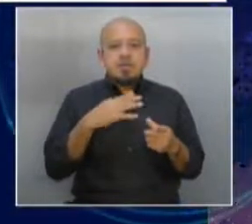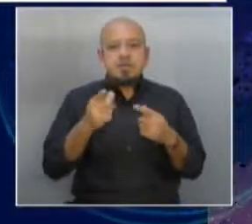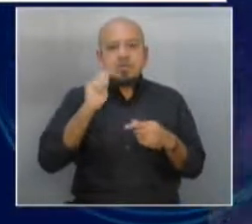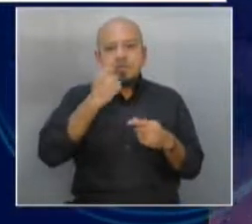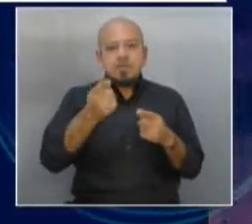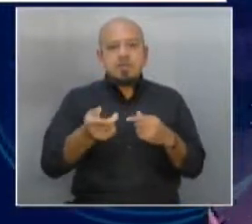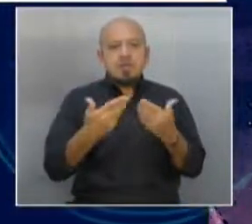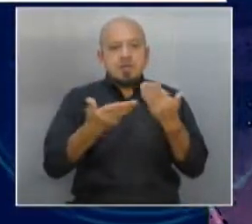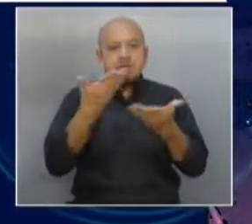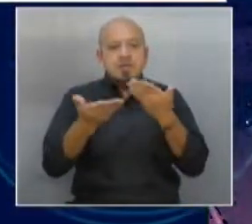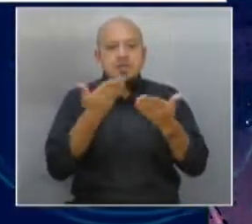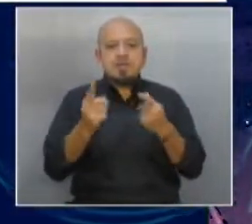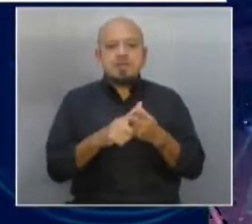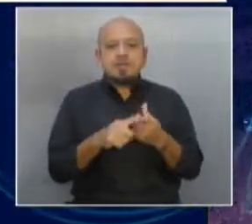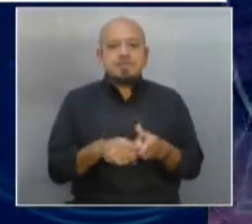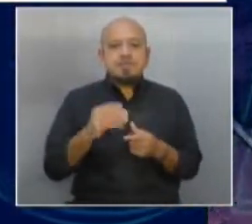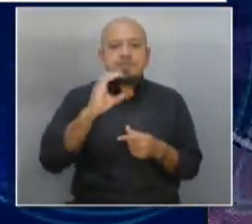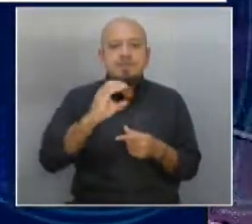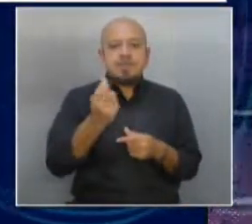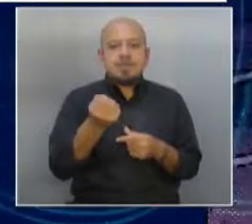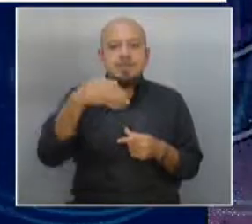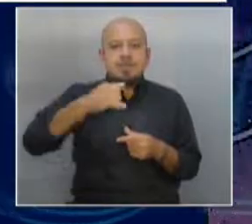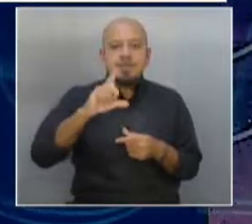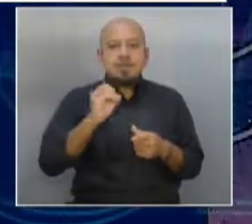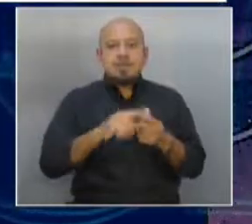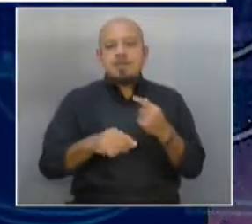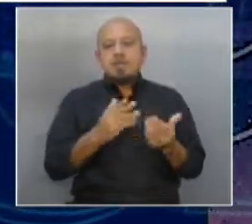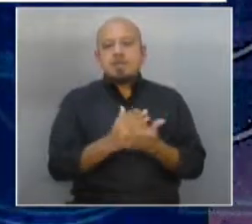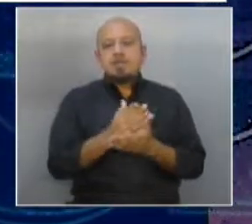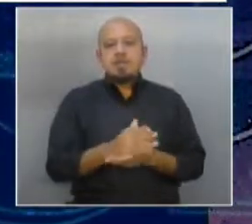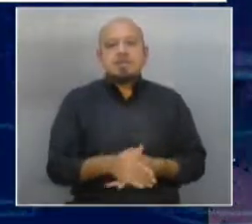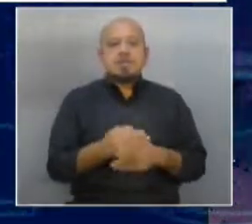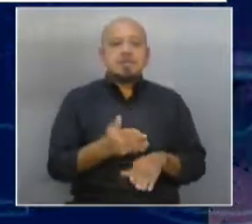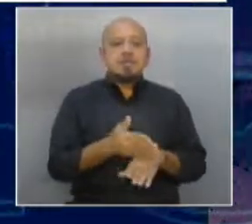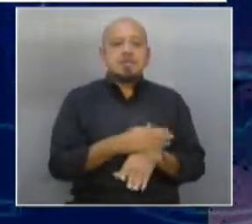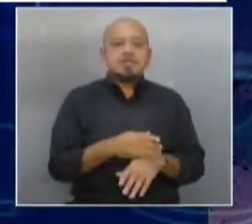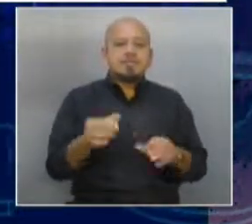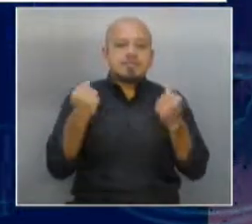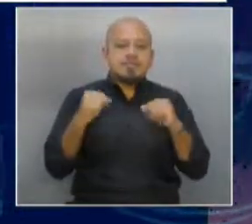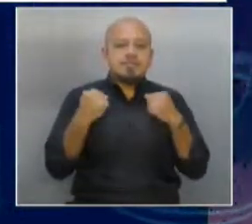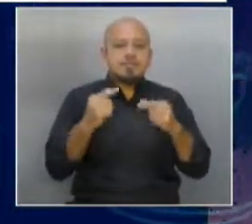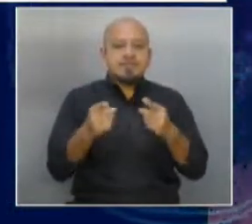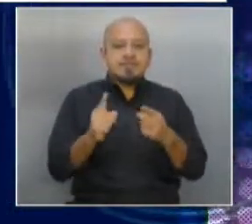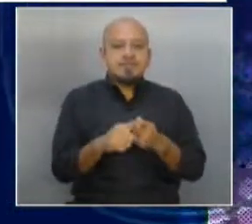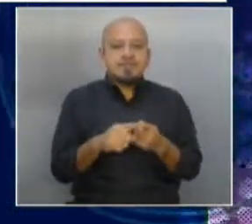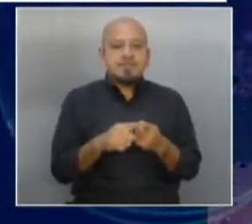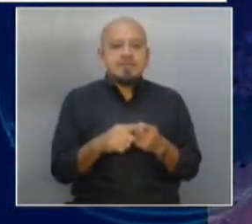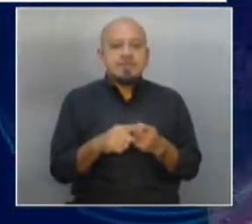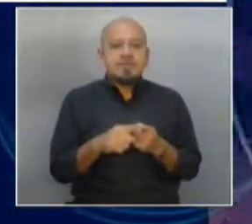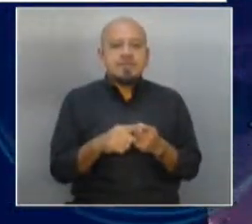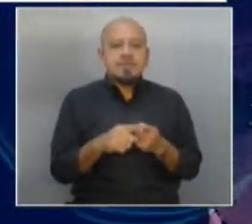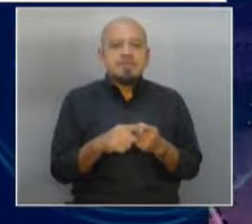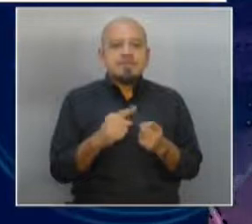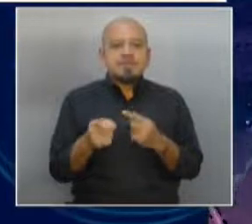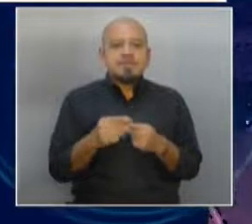y Camilo me conoce muy bien, siempre estoy antes de la hora para los ensayos, me encanta, ¿no? Parte de la murga. Bien, y acá